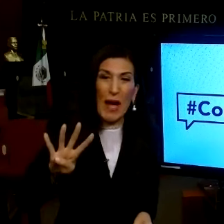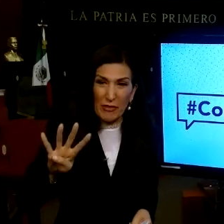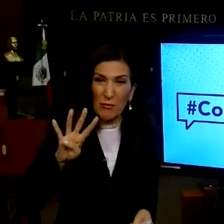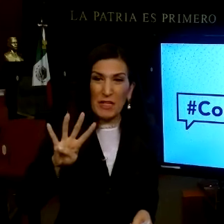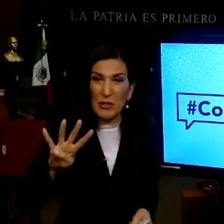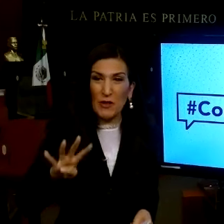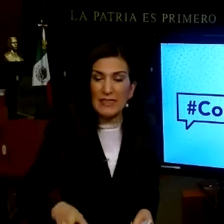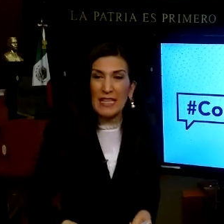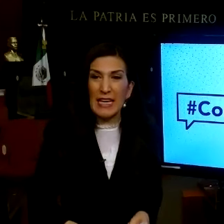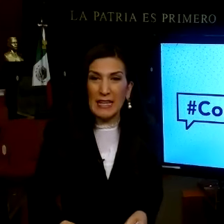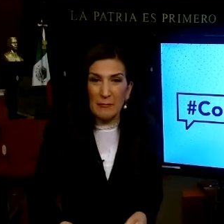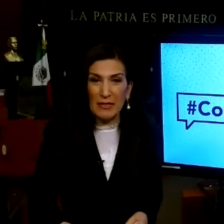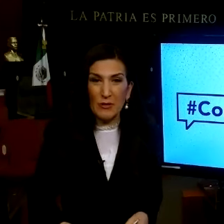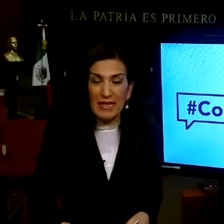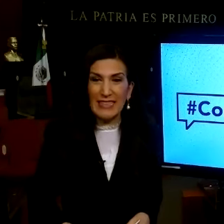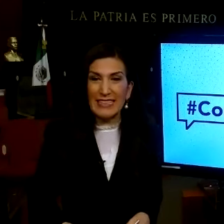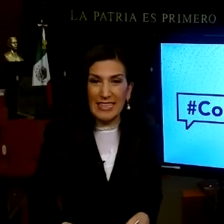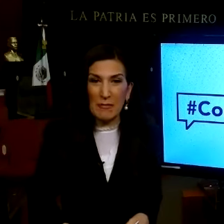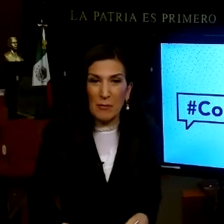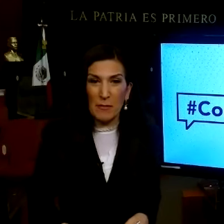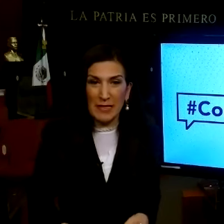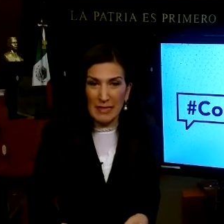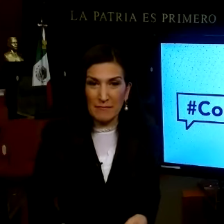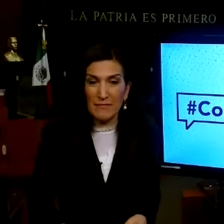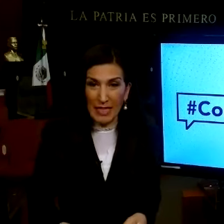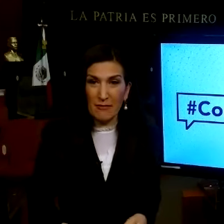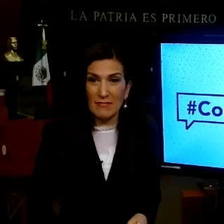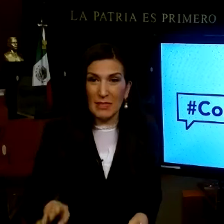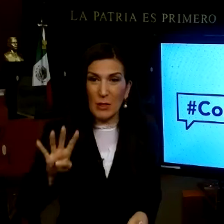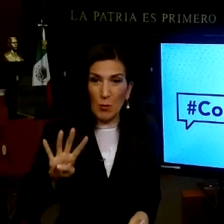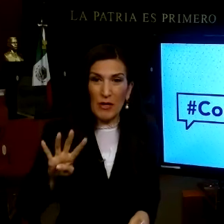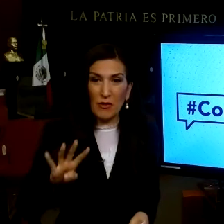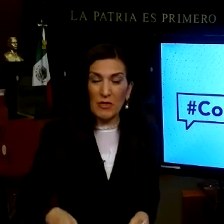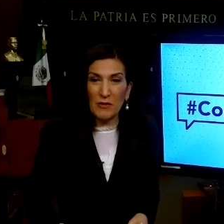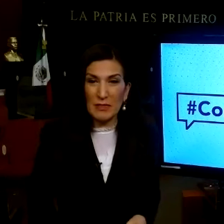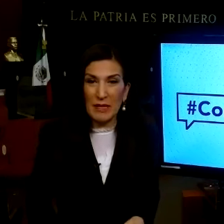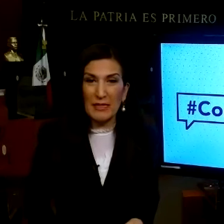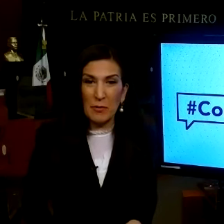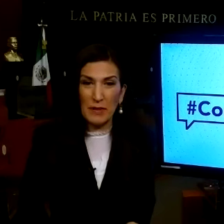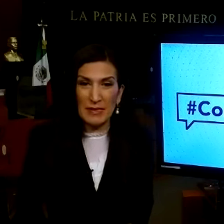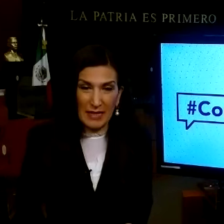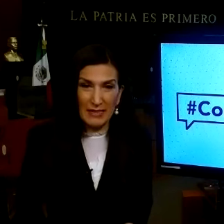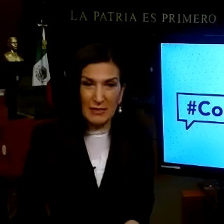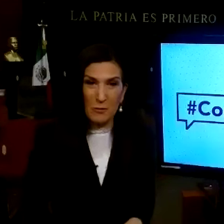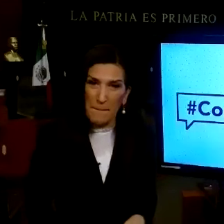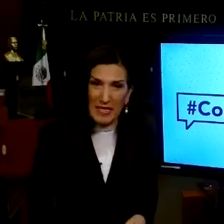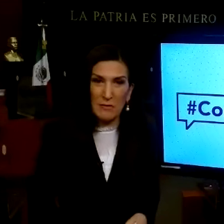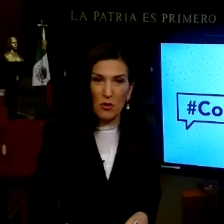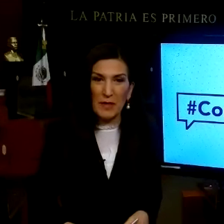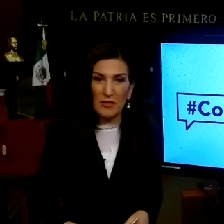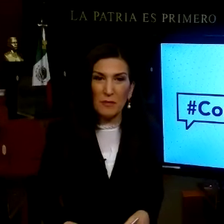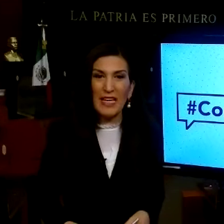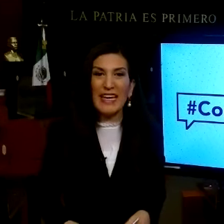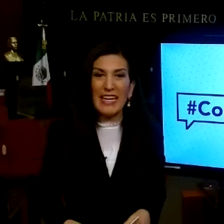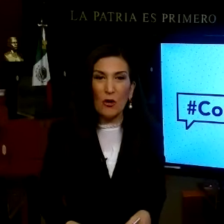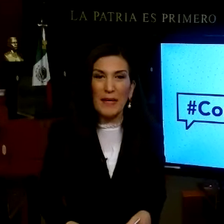casi 4 millones de personas en extrema pobreza? Sí, 4 millones más de pobres gracias a su